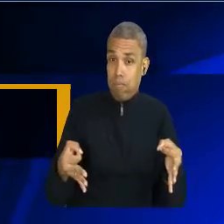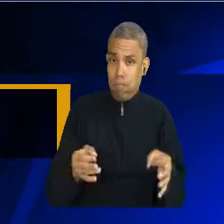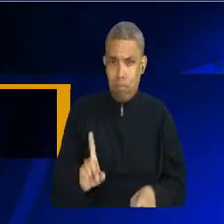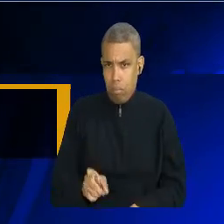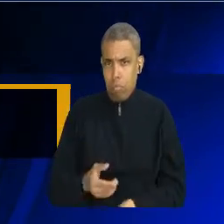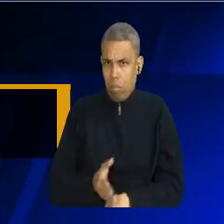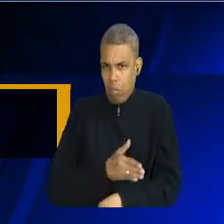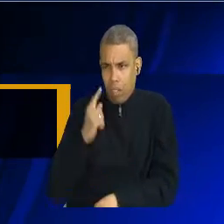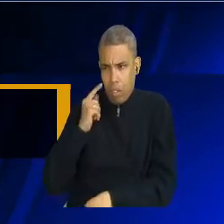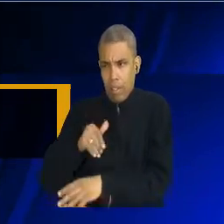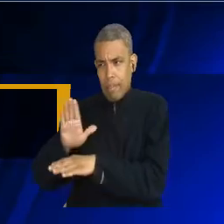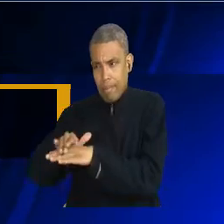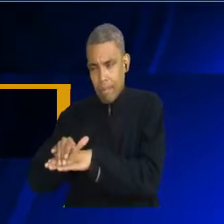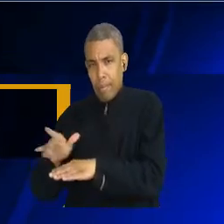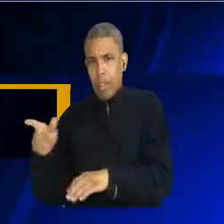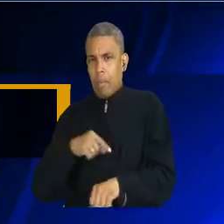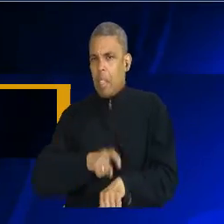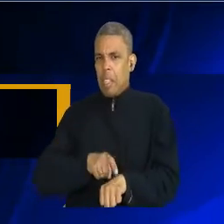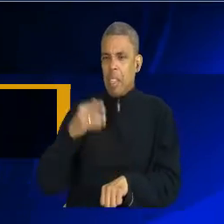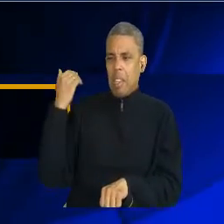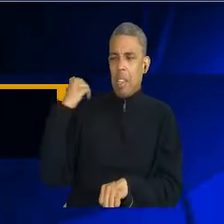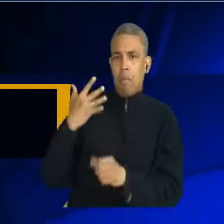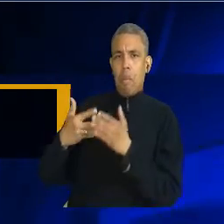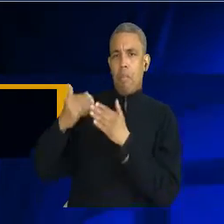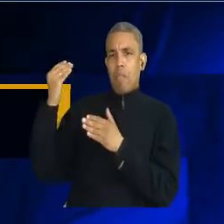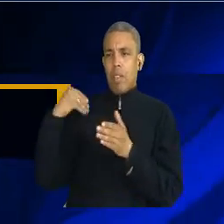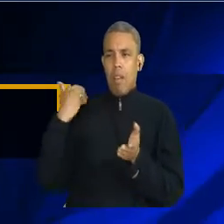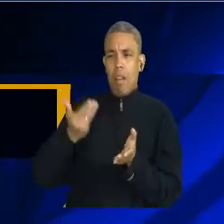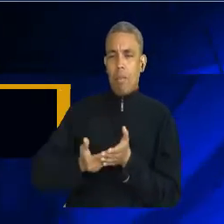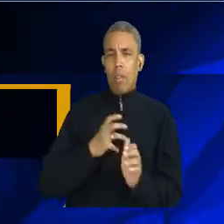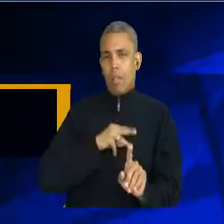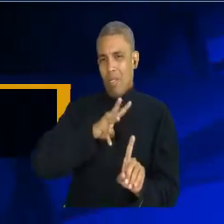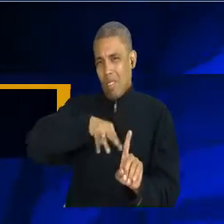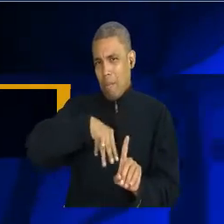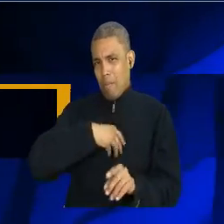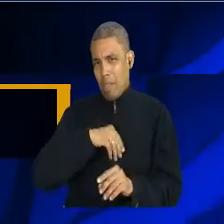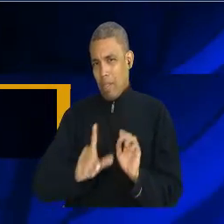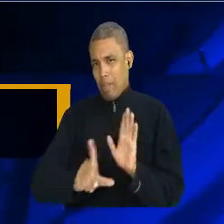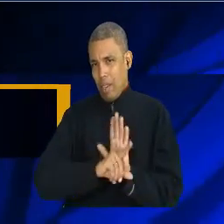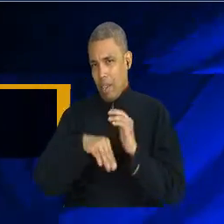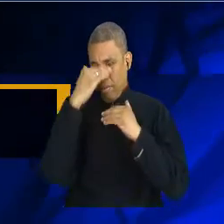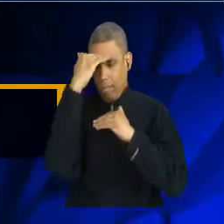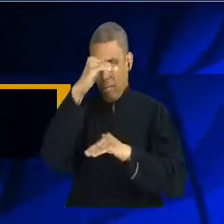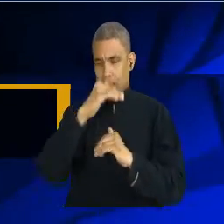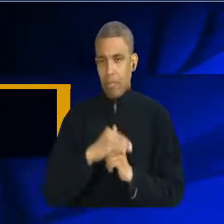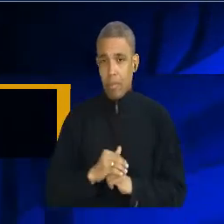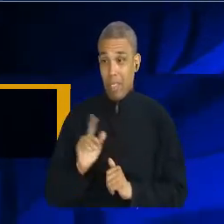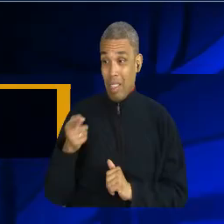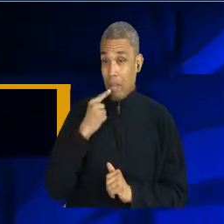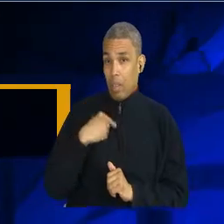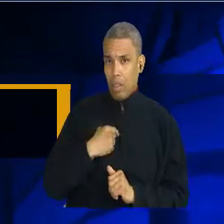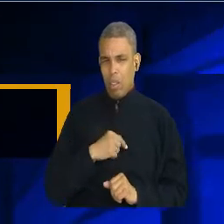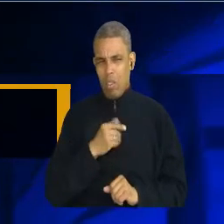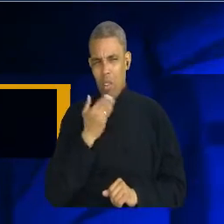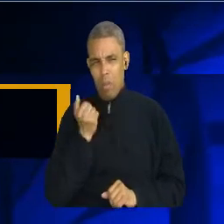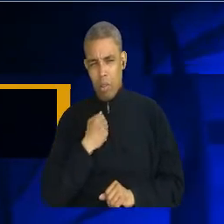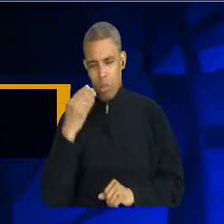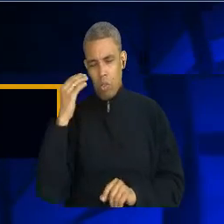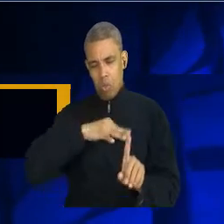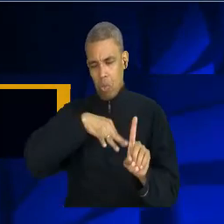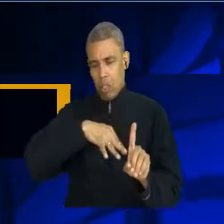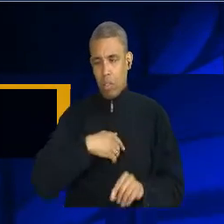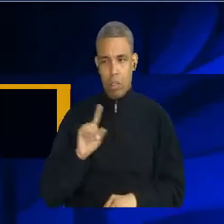Esta cancha tiene un plazo de ejecución de 3 meses para hacerla. Lo habían propuesto de 4, lo bajamos a 3 y ahorita